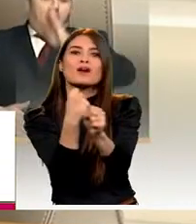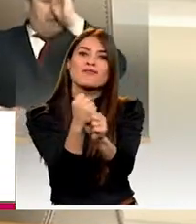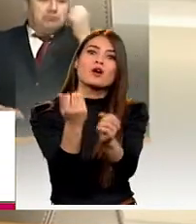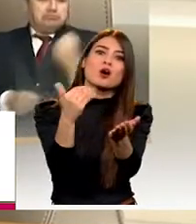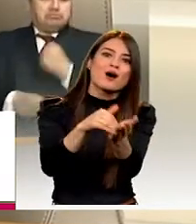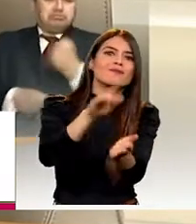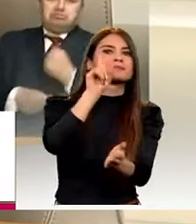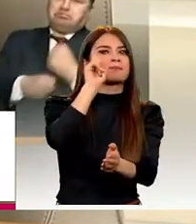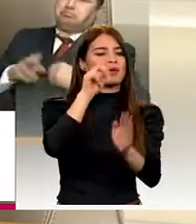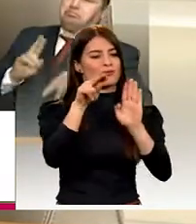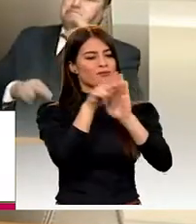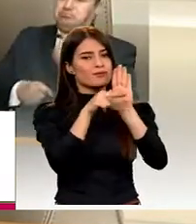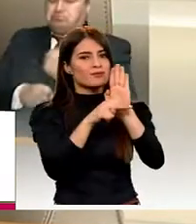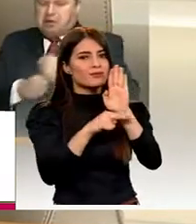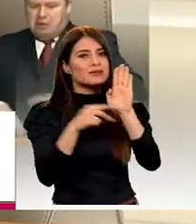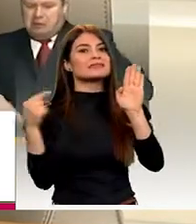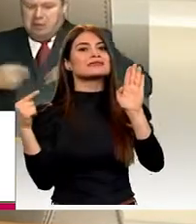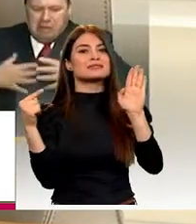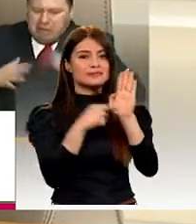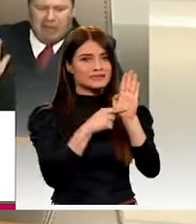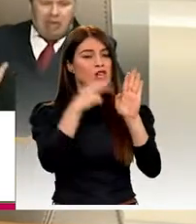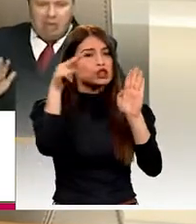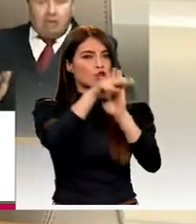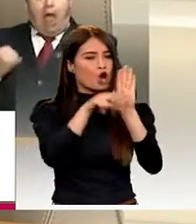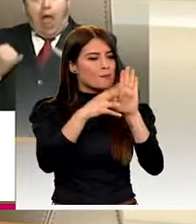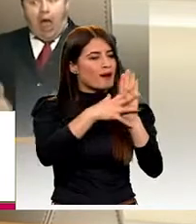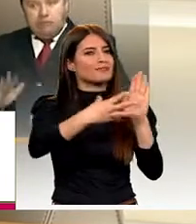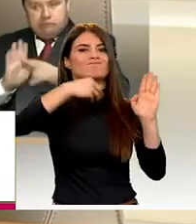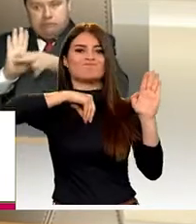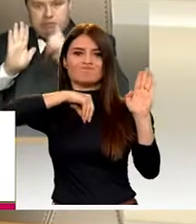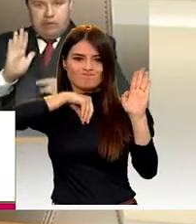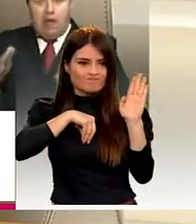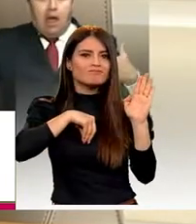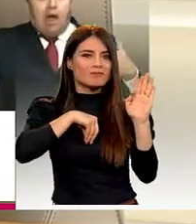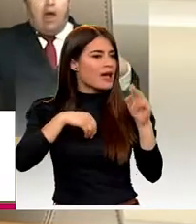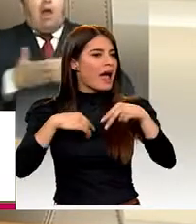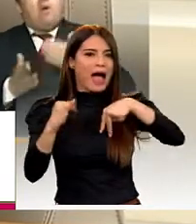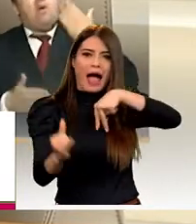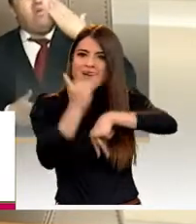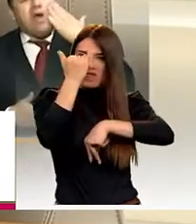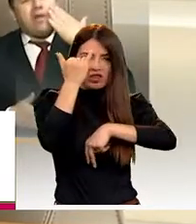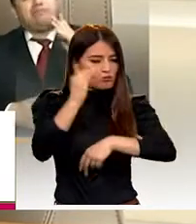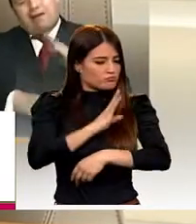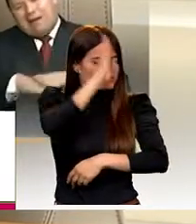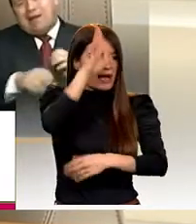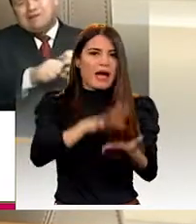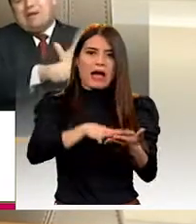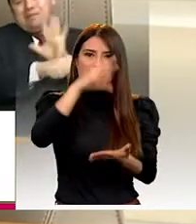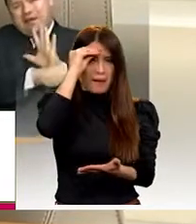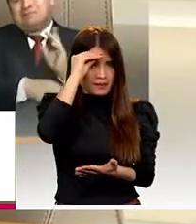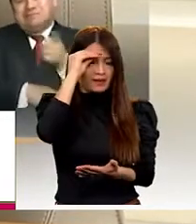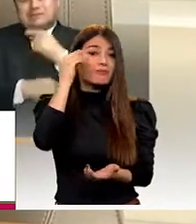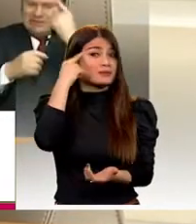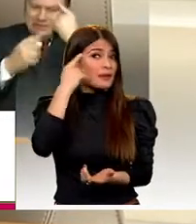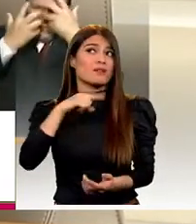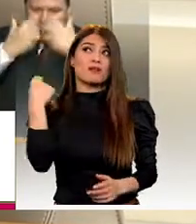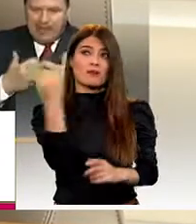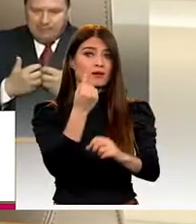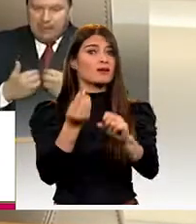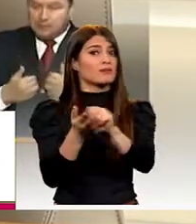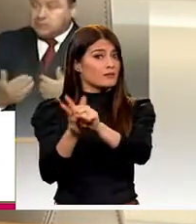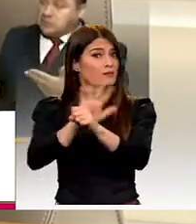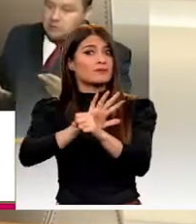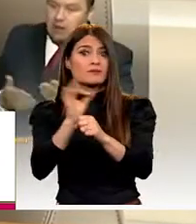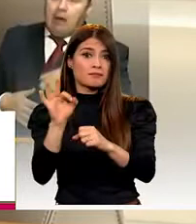que incorporar en nuestra vida hasta el día que sea necesario por cuenta de este virus. Entonces las empresas van a tener que tomar